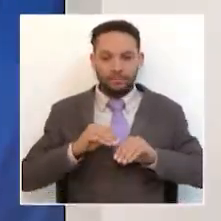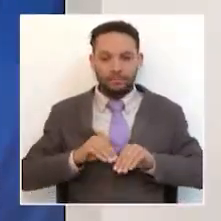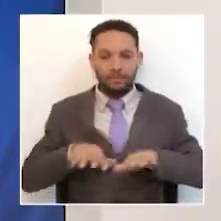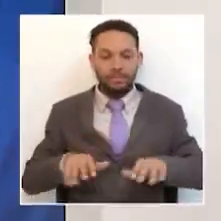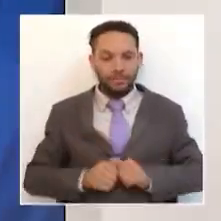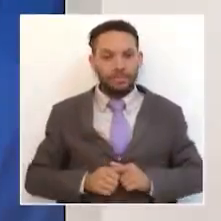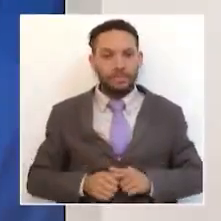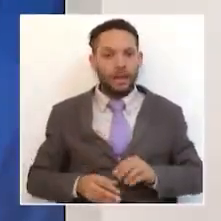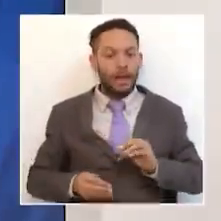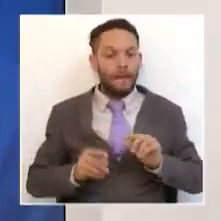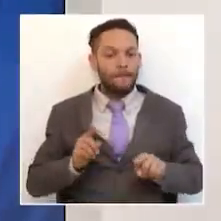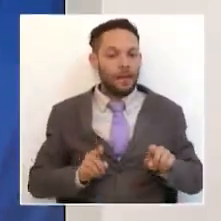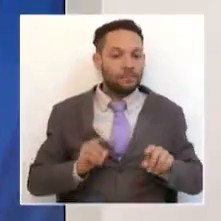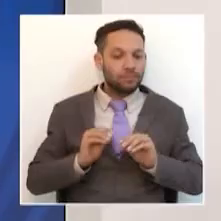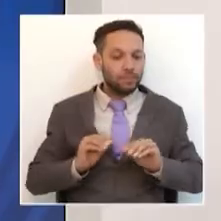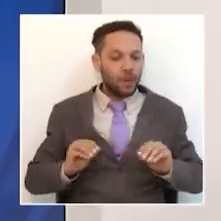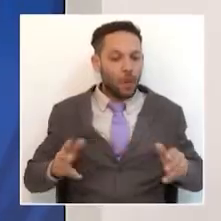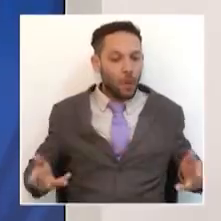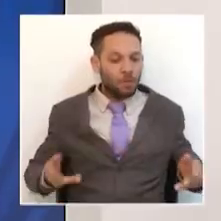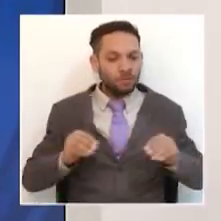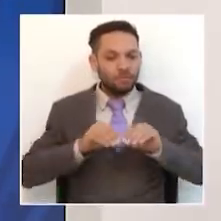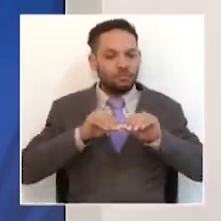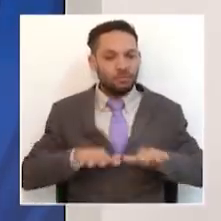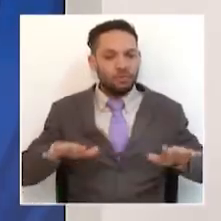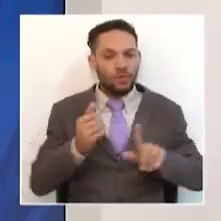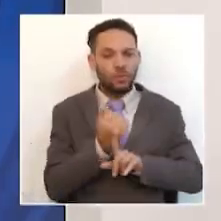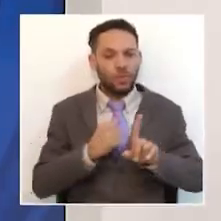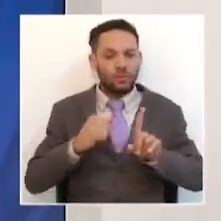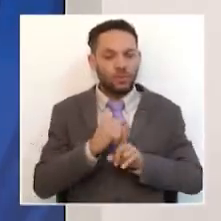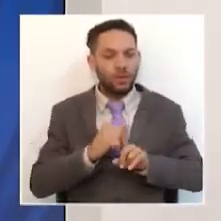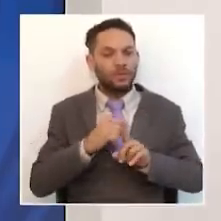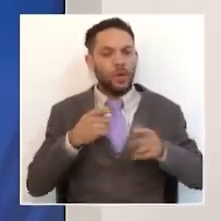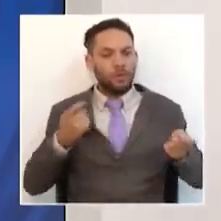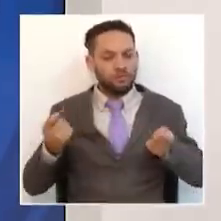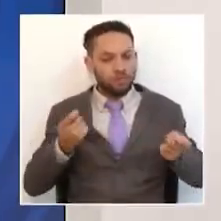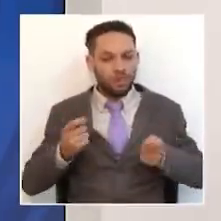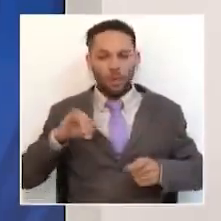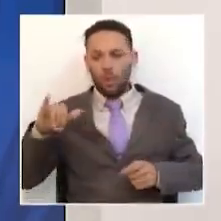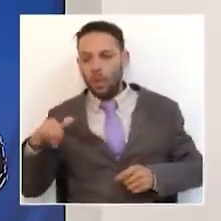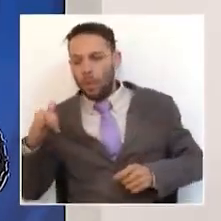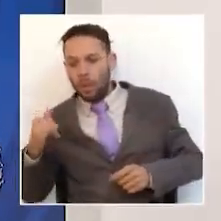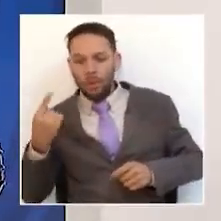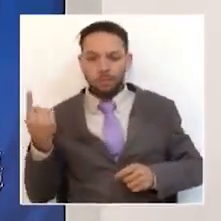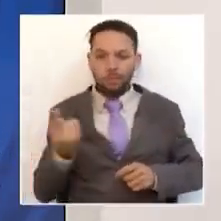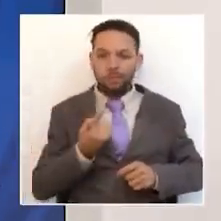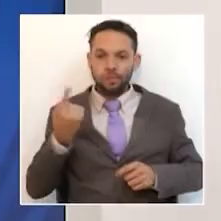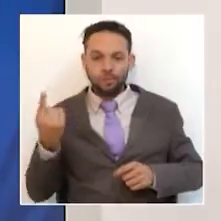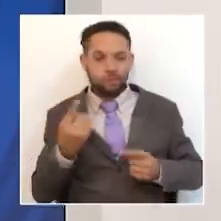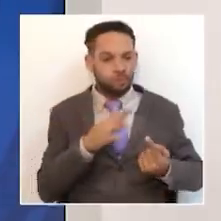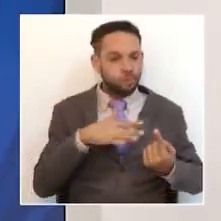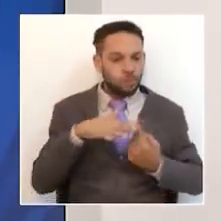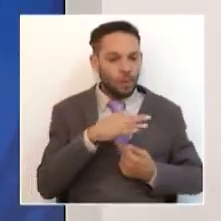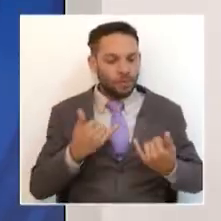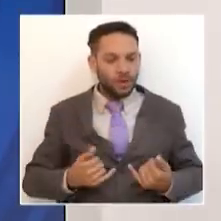se ha hablado sobre un posible estallido social que habría en el país por las movilizaciones de este jueves, similar a otros lugares del continente. Sin embargo,